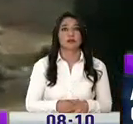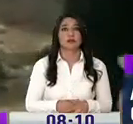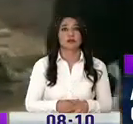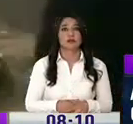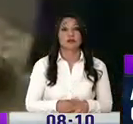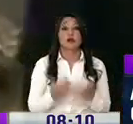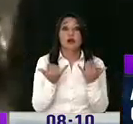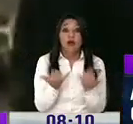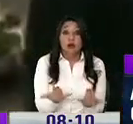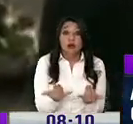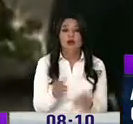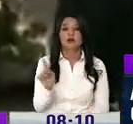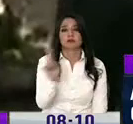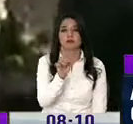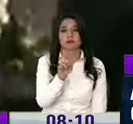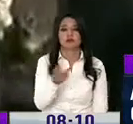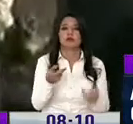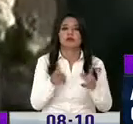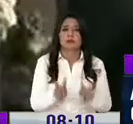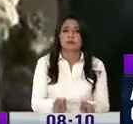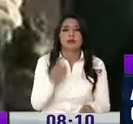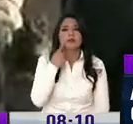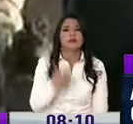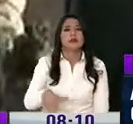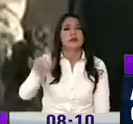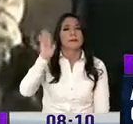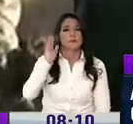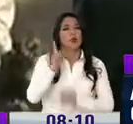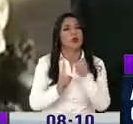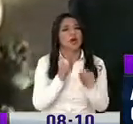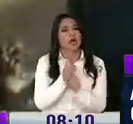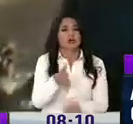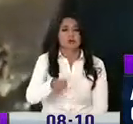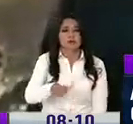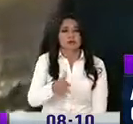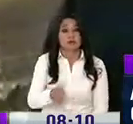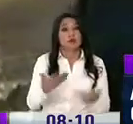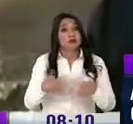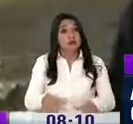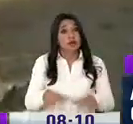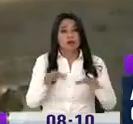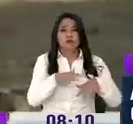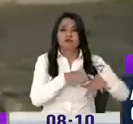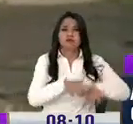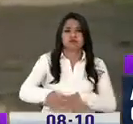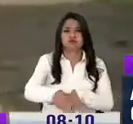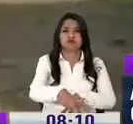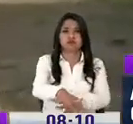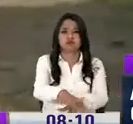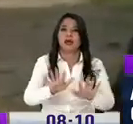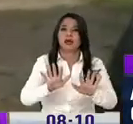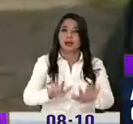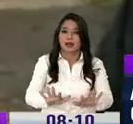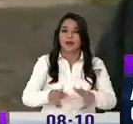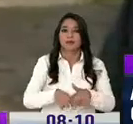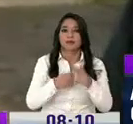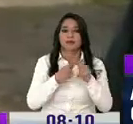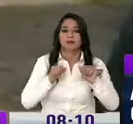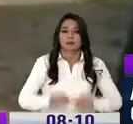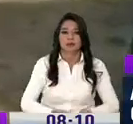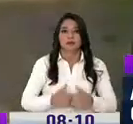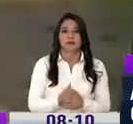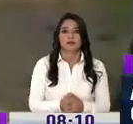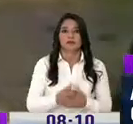de hoy, sino ya hace algún tiempo, desde hace un año cuando ocurrió el fenómeno, se organizó